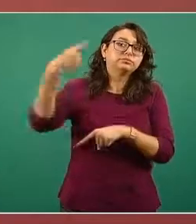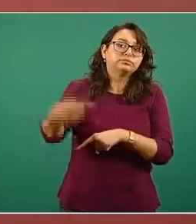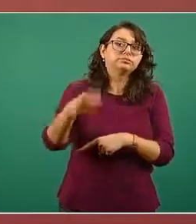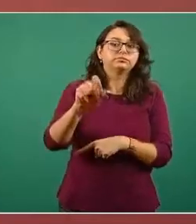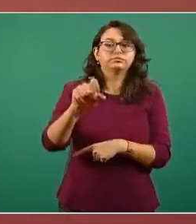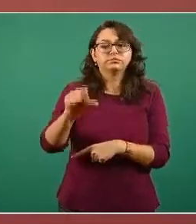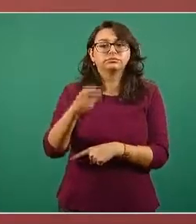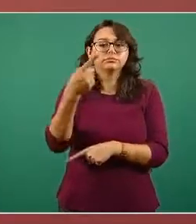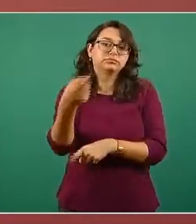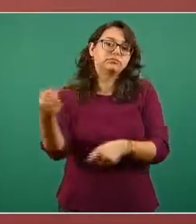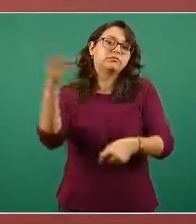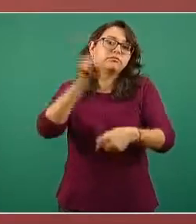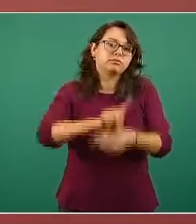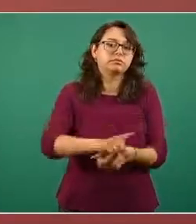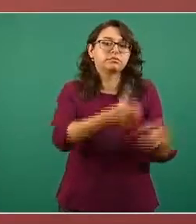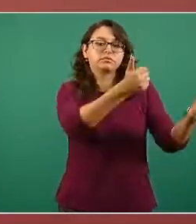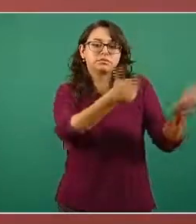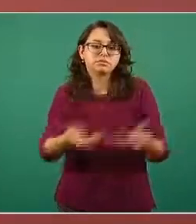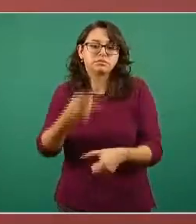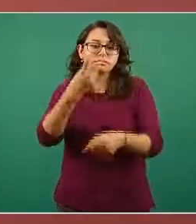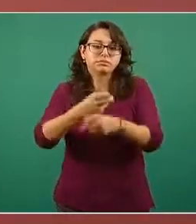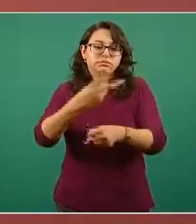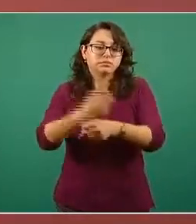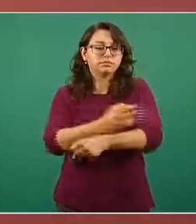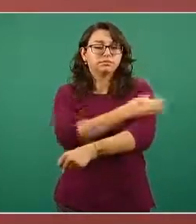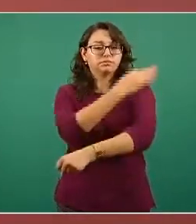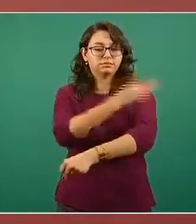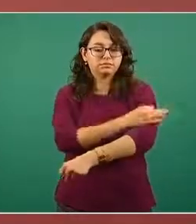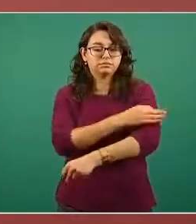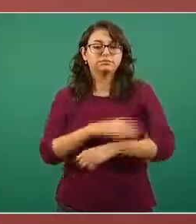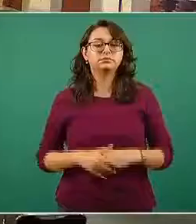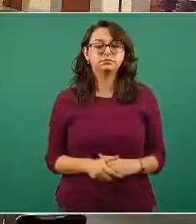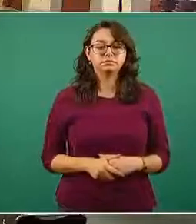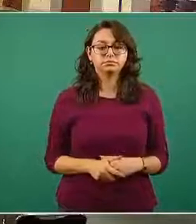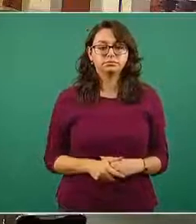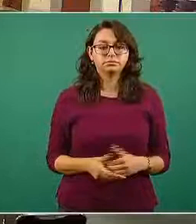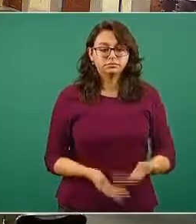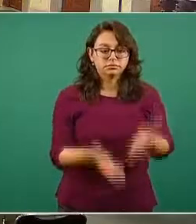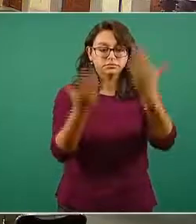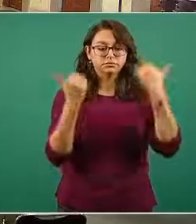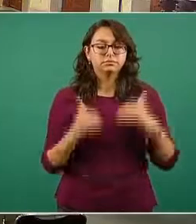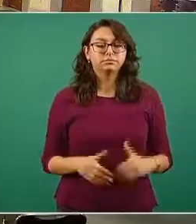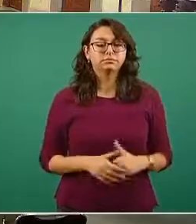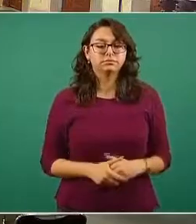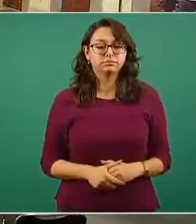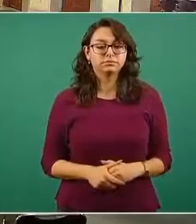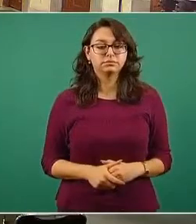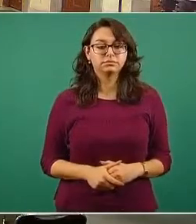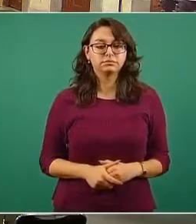al 21 para poder poner la segunda dosis. La siguiente, por favor.